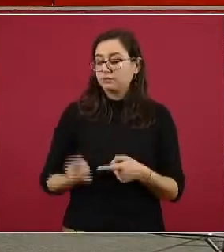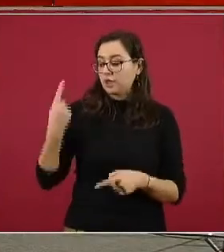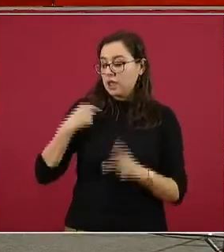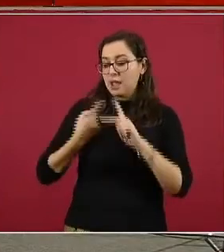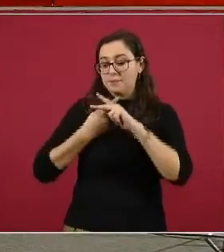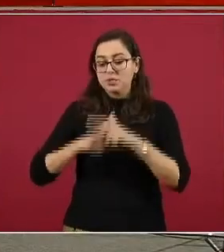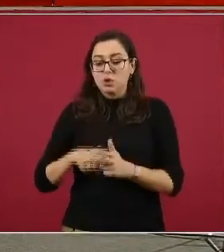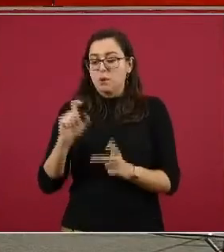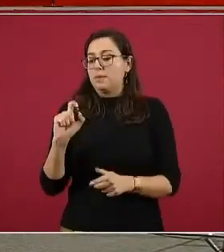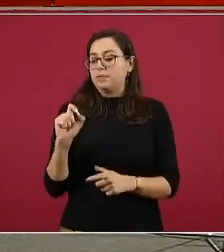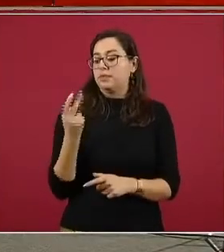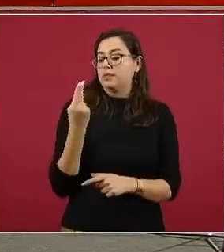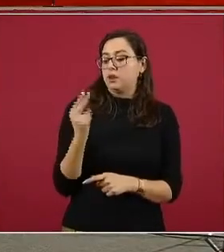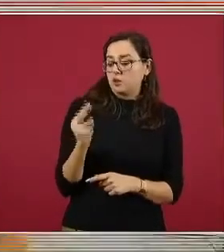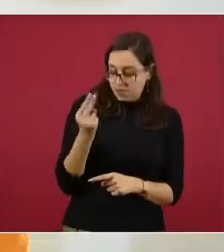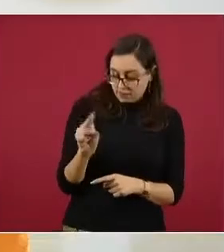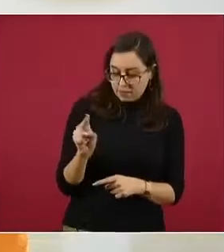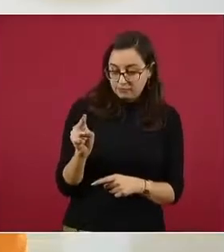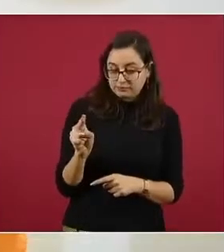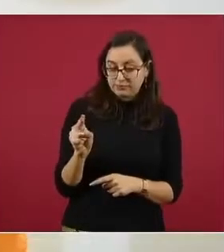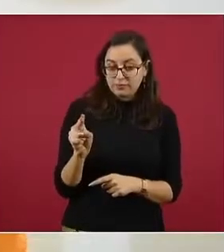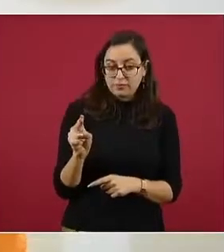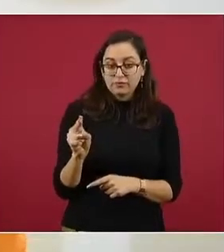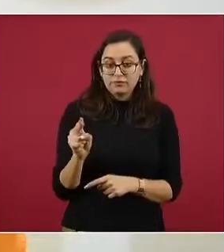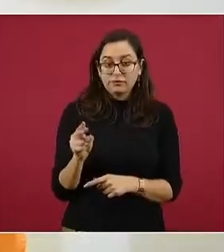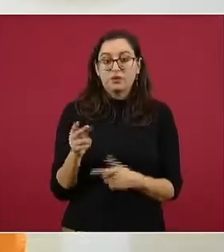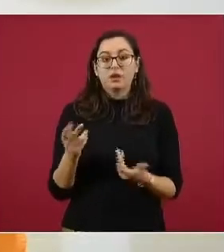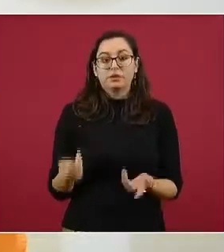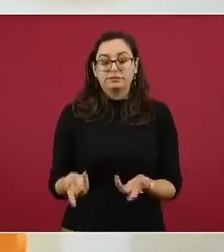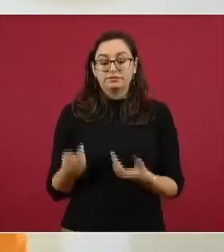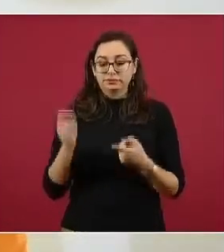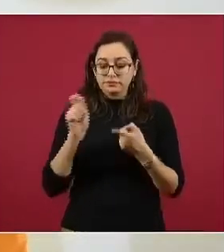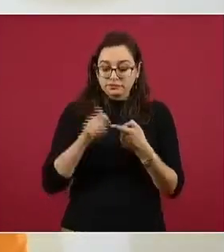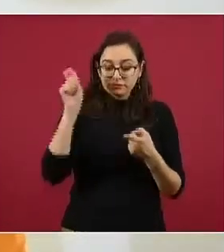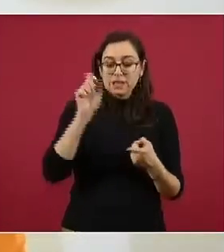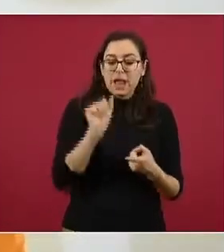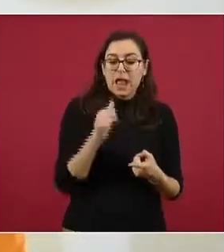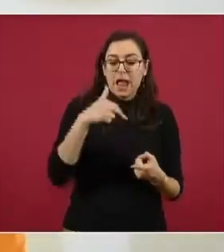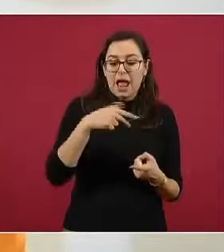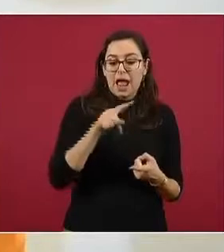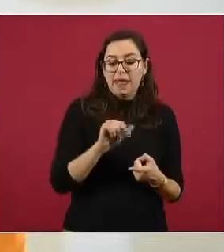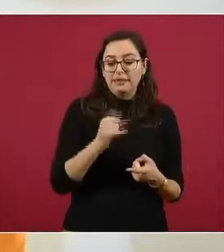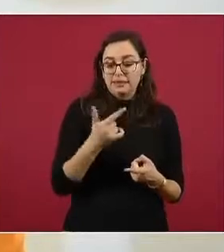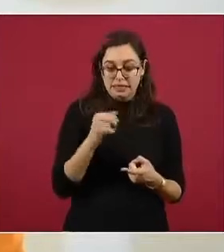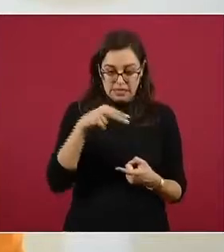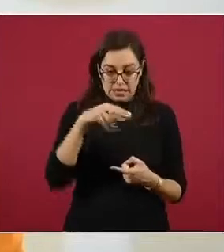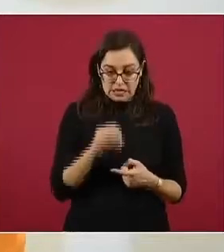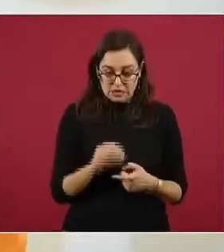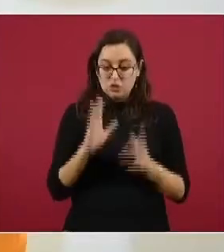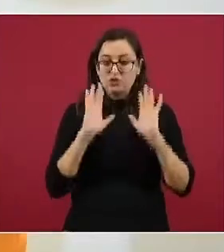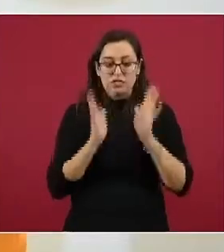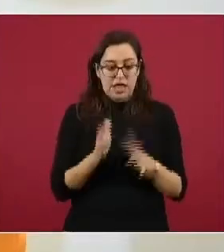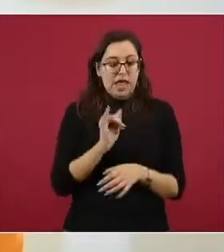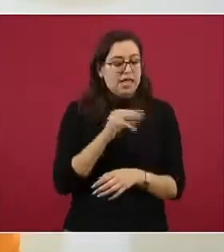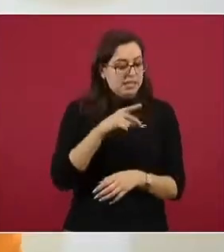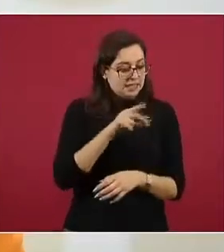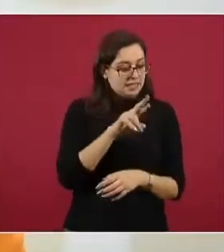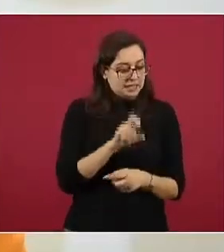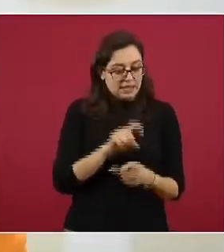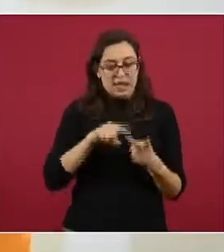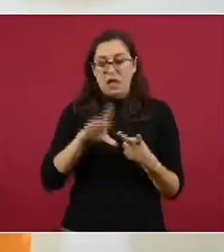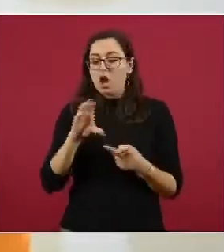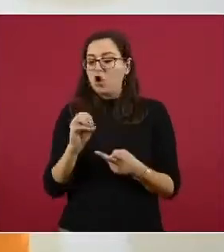noviembre incrementamos con las pruebas rápidas de antígeno, sí, ya validadas por el INDRE y aprobadas por